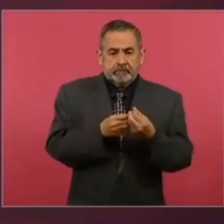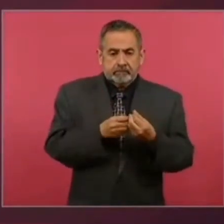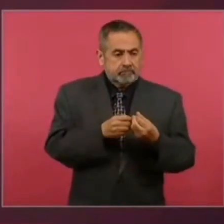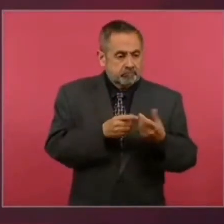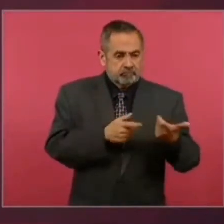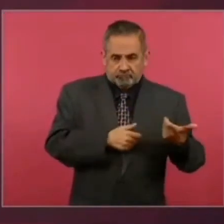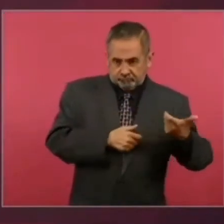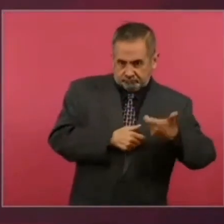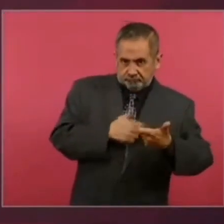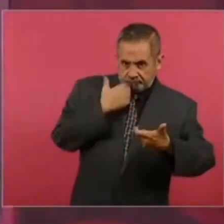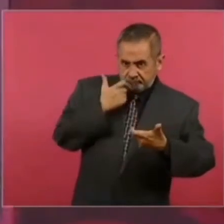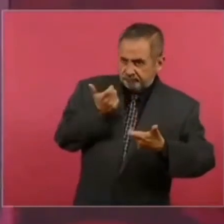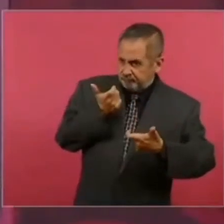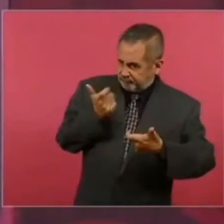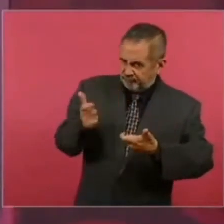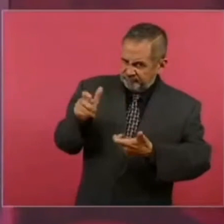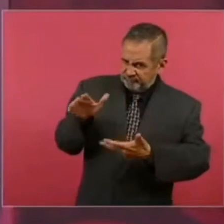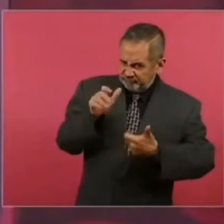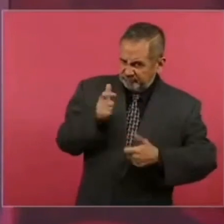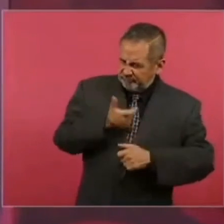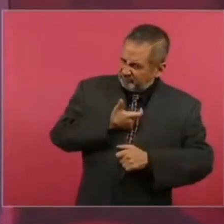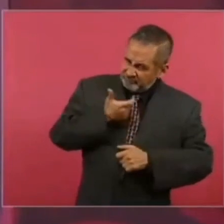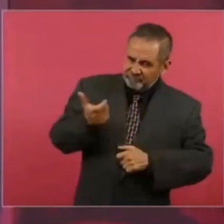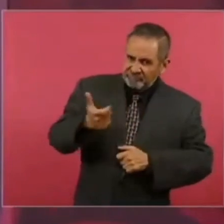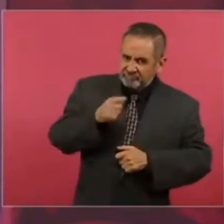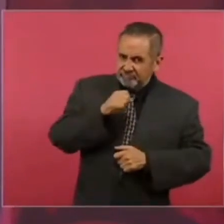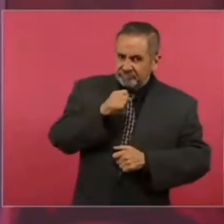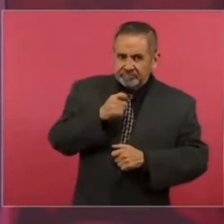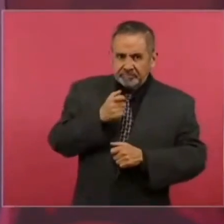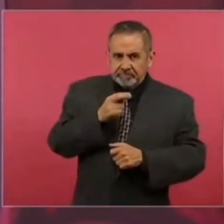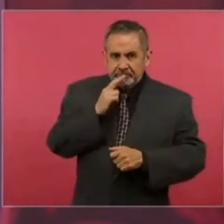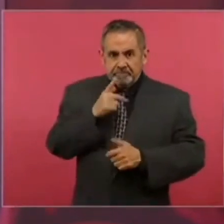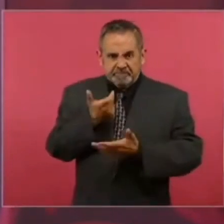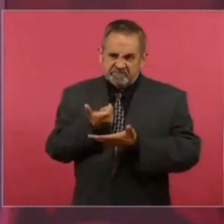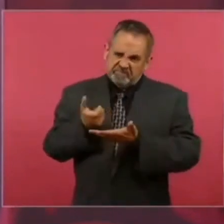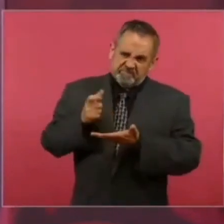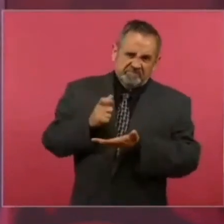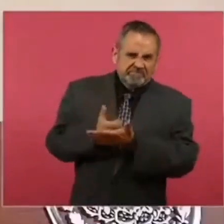porque le ofrecían pagarle mejor.